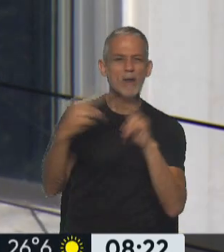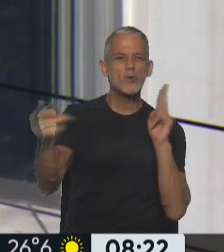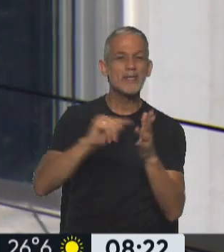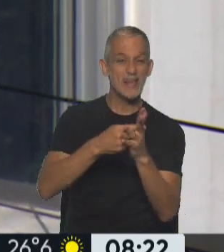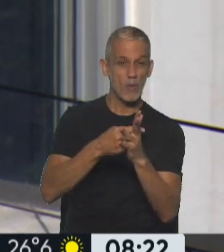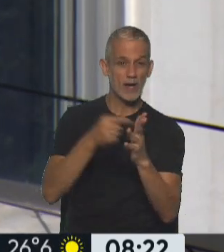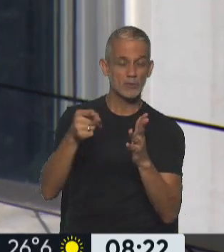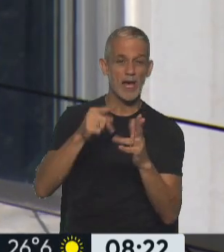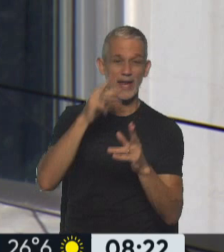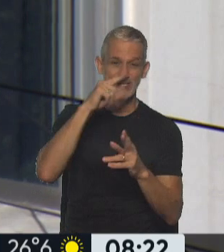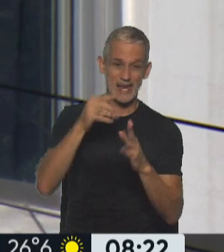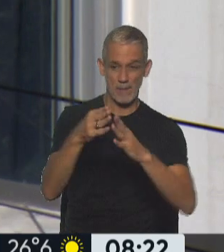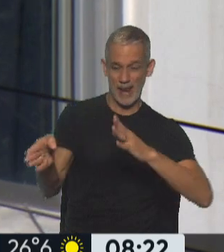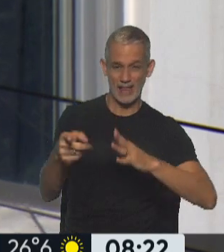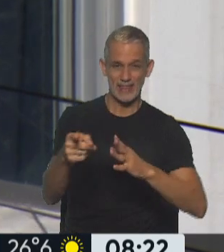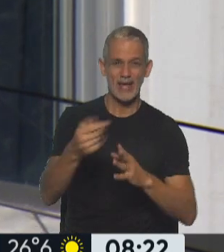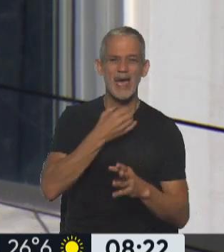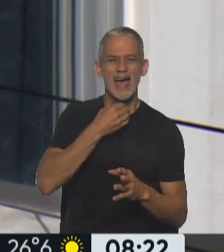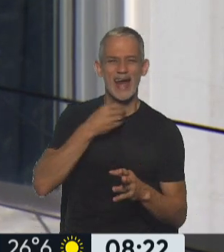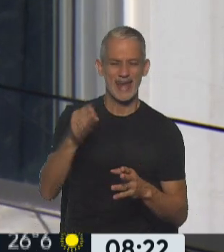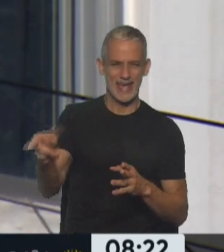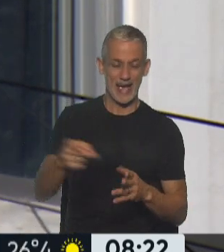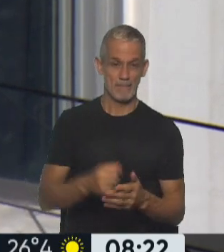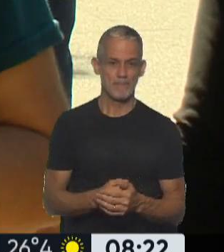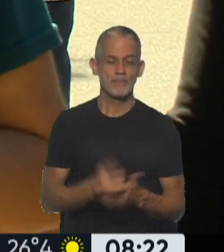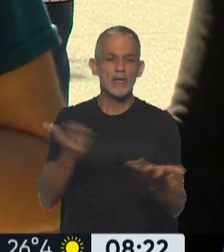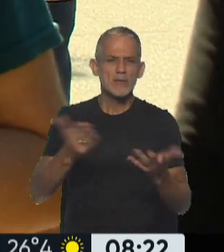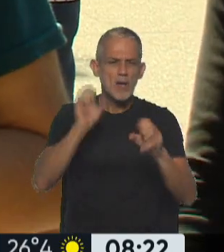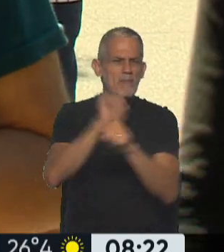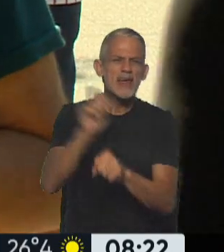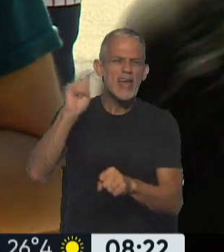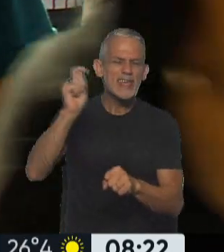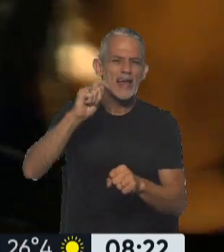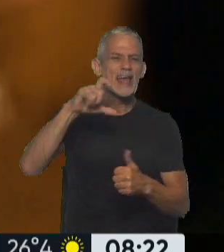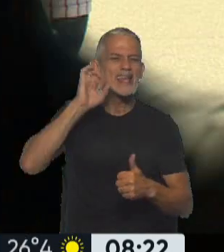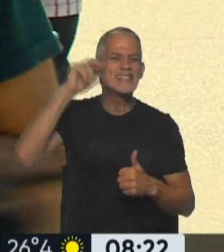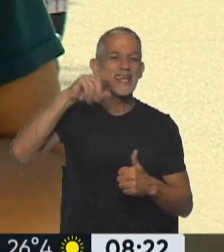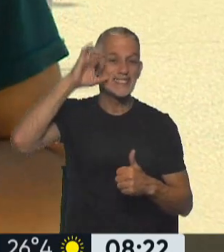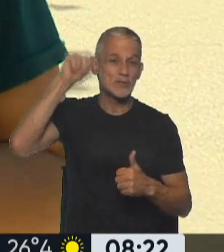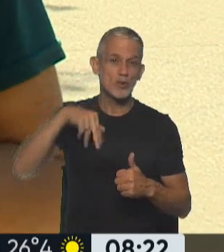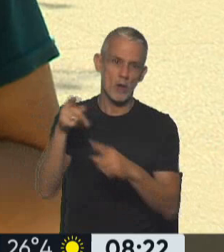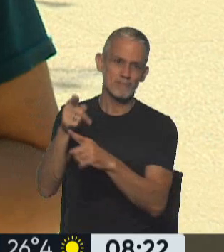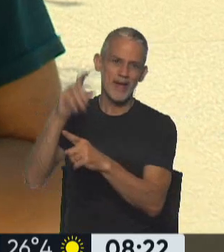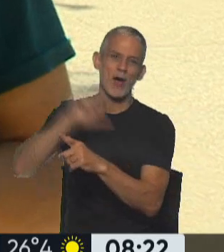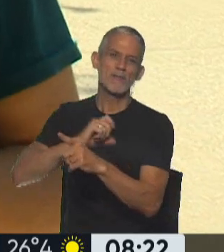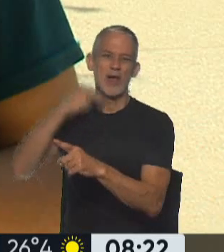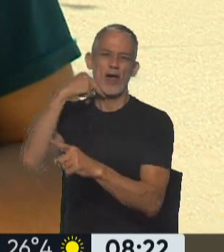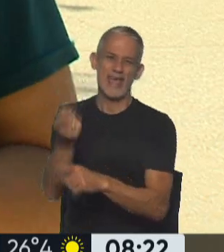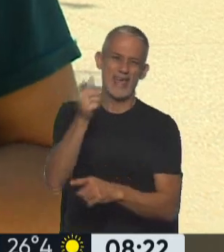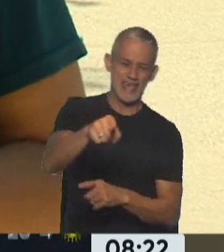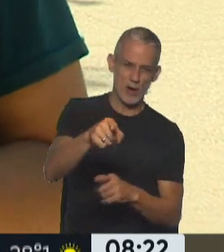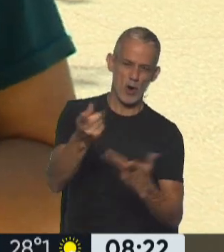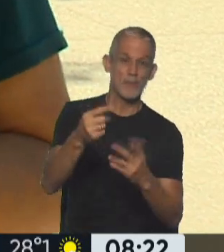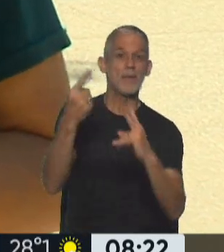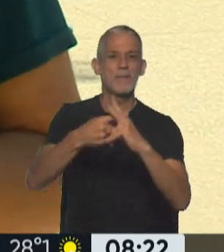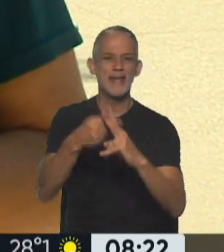Buenos Aires, en Guernica. Por el hecho, permanecen detenidos Cristian Centurión, hijo de un comisario mayor de la policía bonaerense, y su